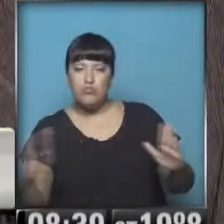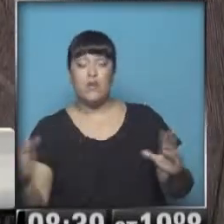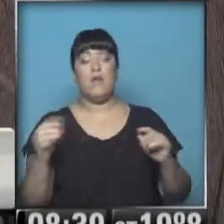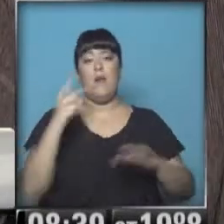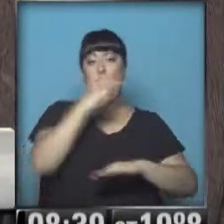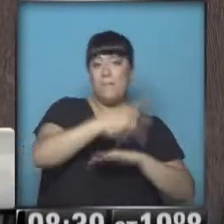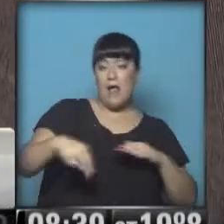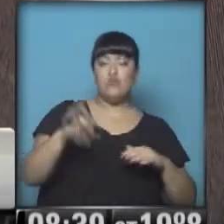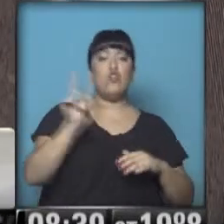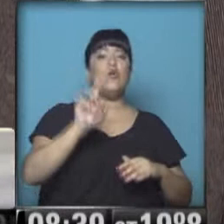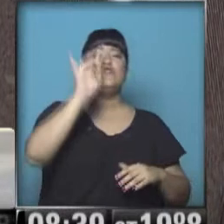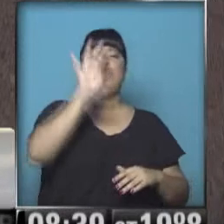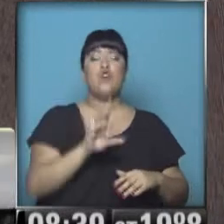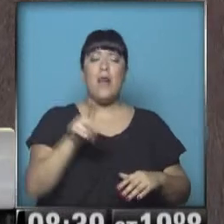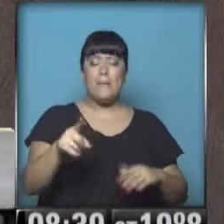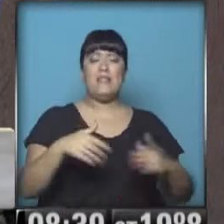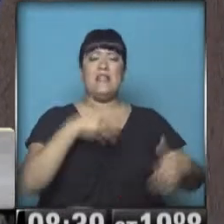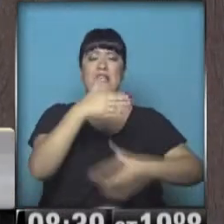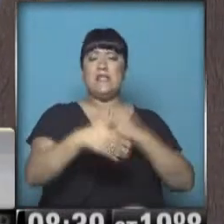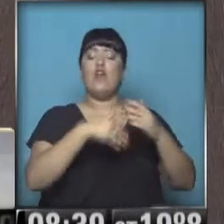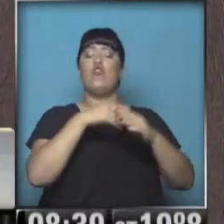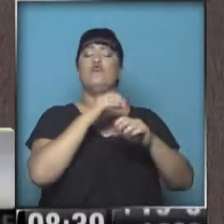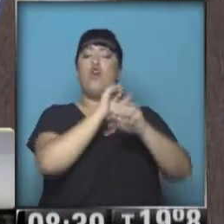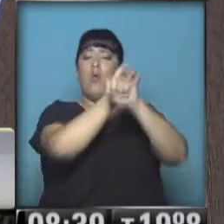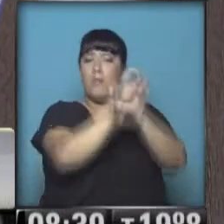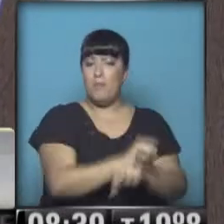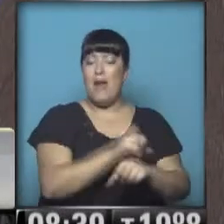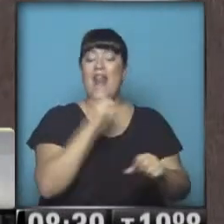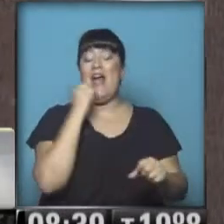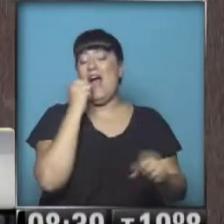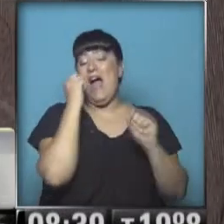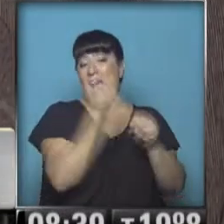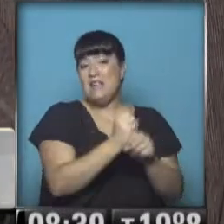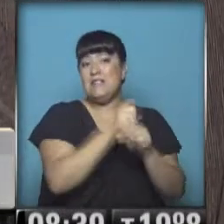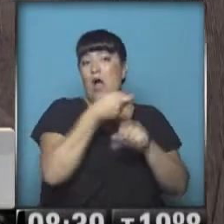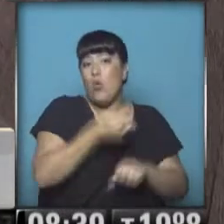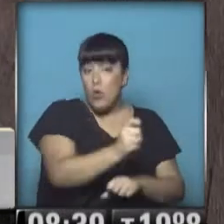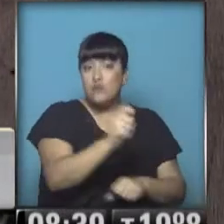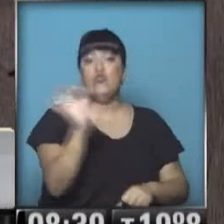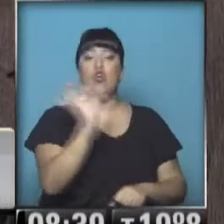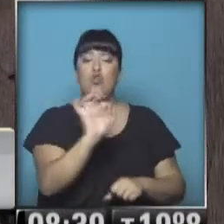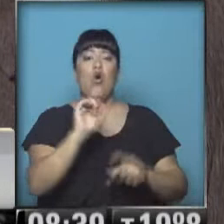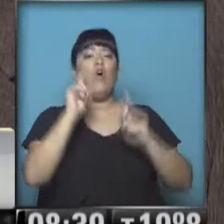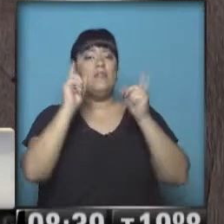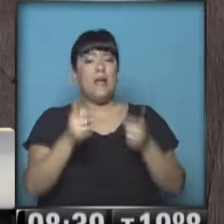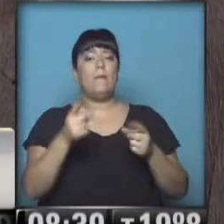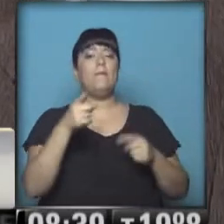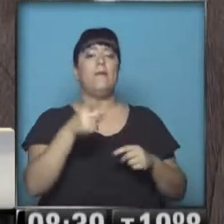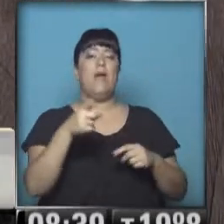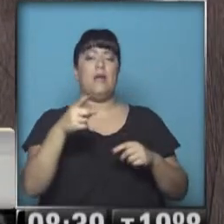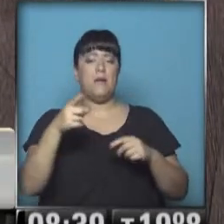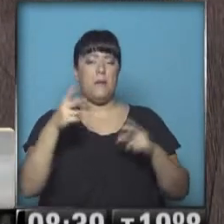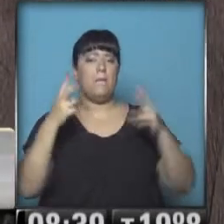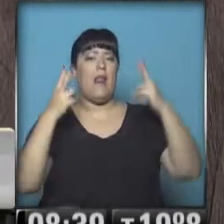no solamente para el desarrollo del proceso para llegar a juicio sino también para los reincidentes con mayor celeridad